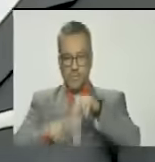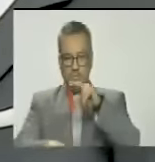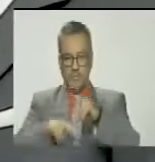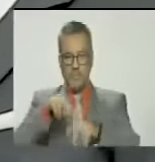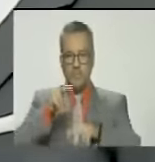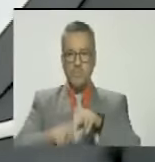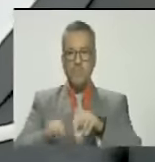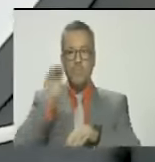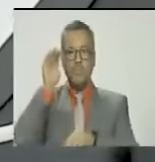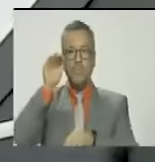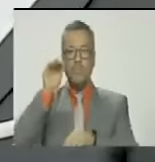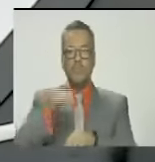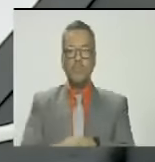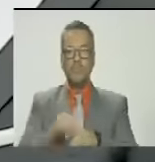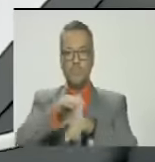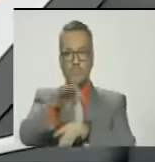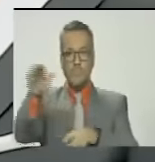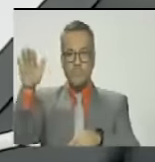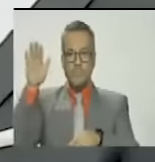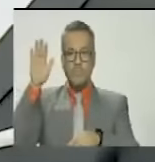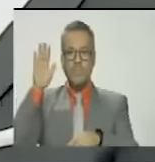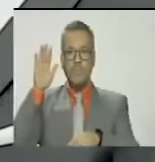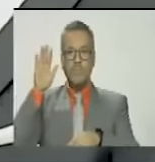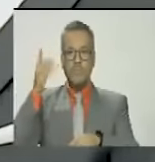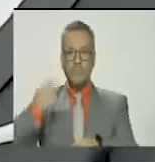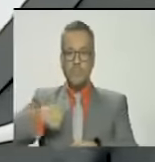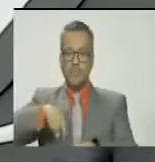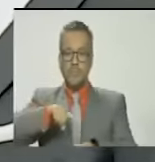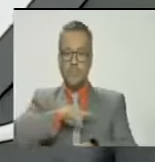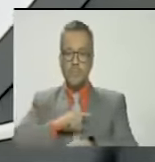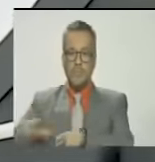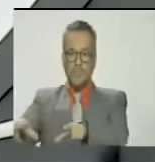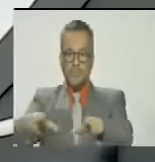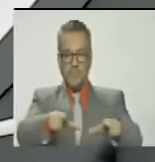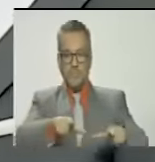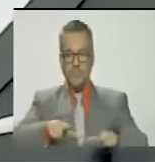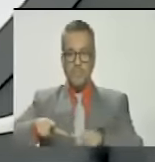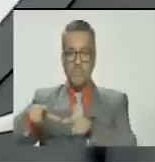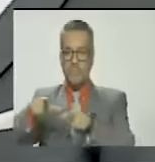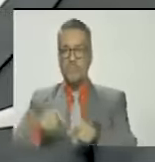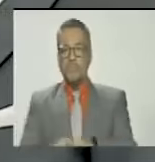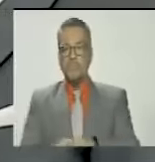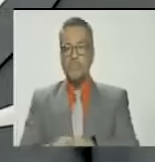construcción del futuro. Jura por nuestro territorio